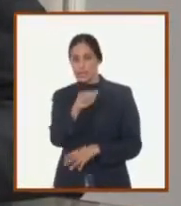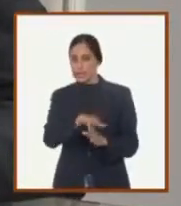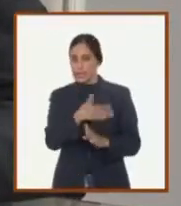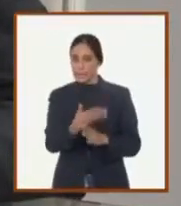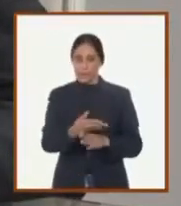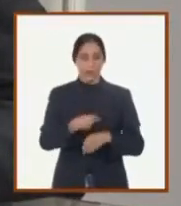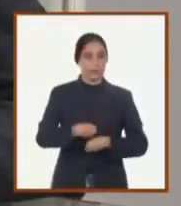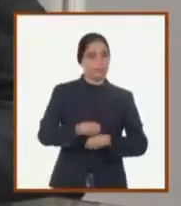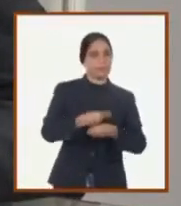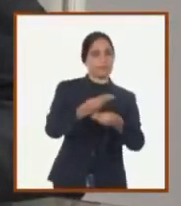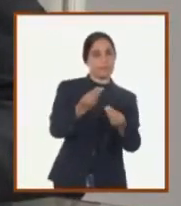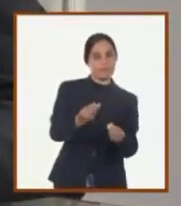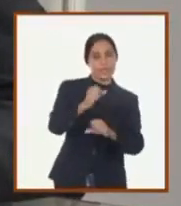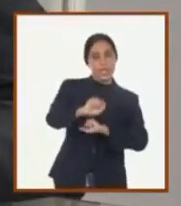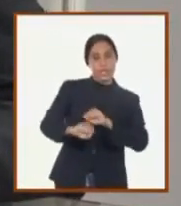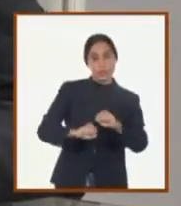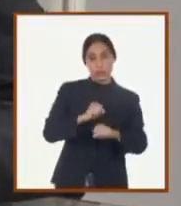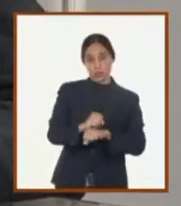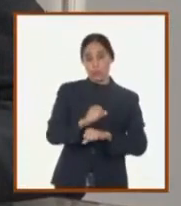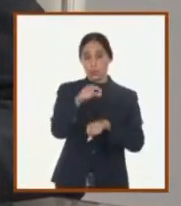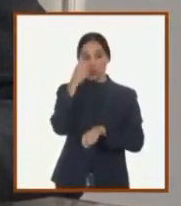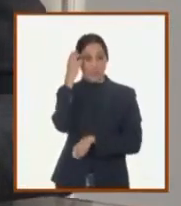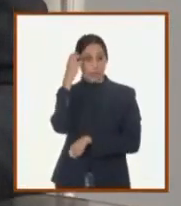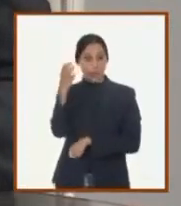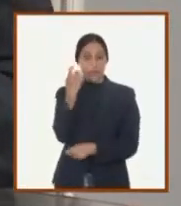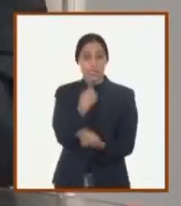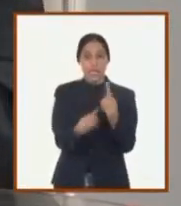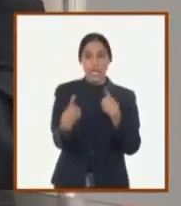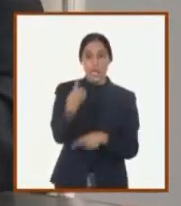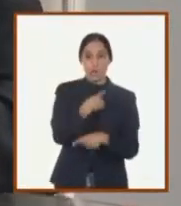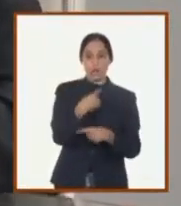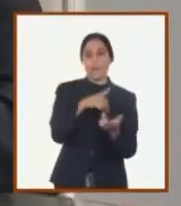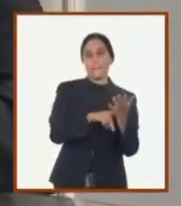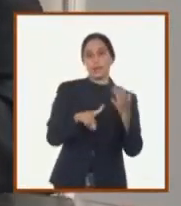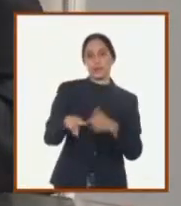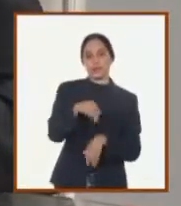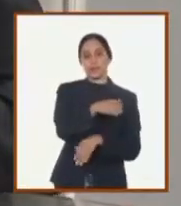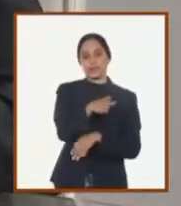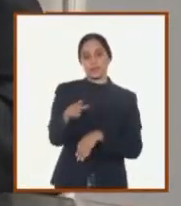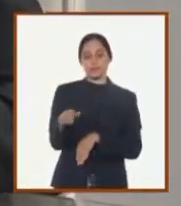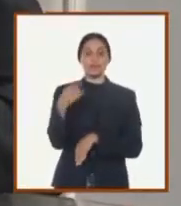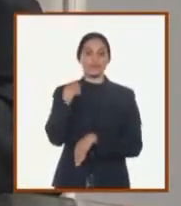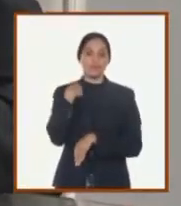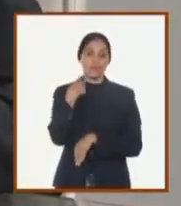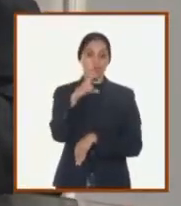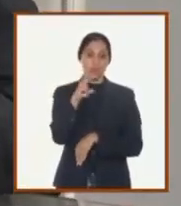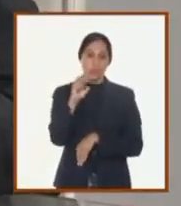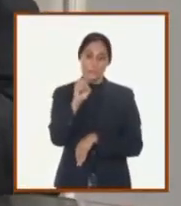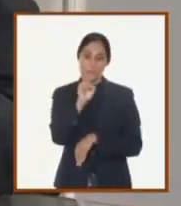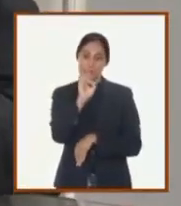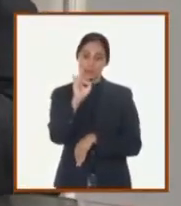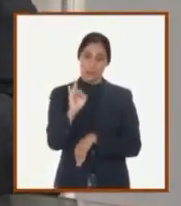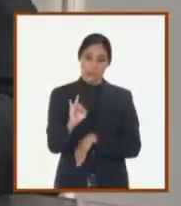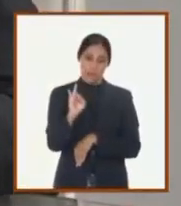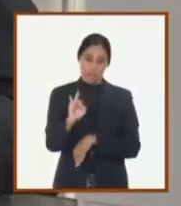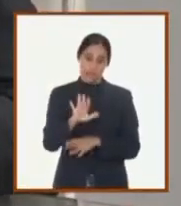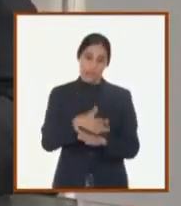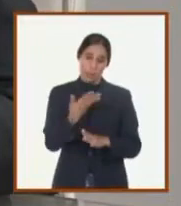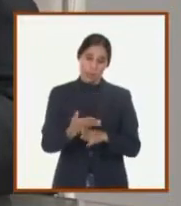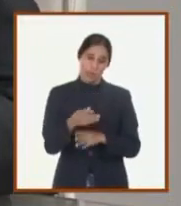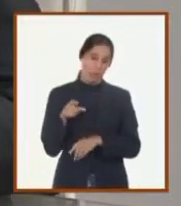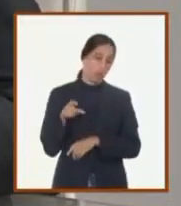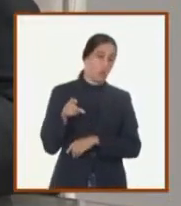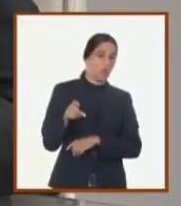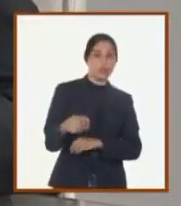estructura de gobierno en cada una de las de las provincias en el año 2007 se hizo la última remodelación la